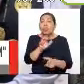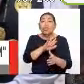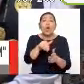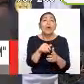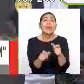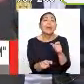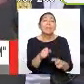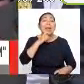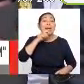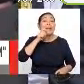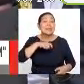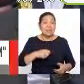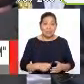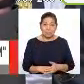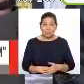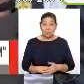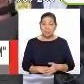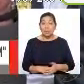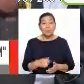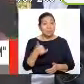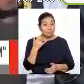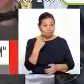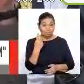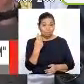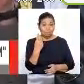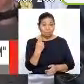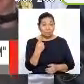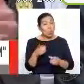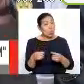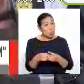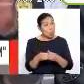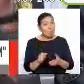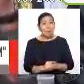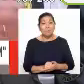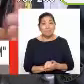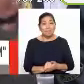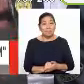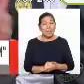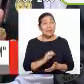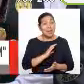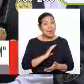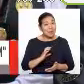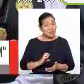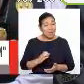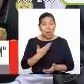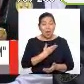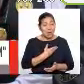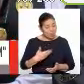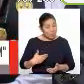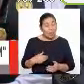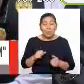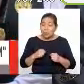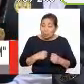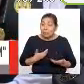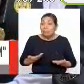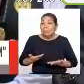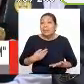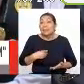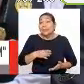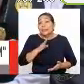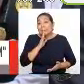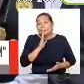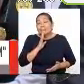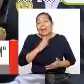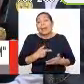general. Y es un celular del sector. Es un celular del Estado, del gobierno. Tengo que atenderlo todos